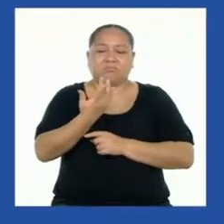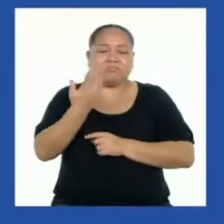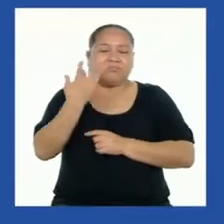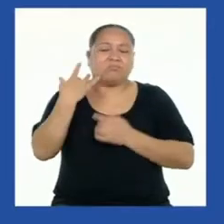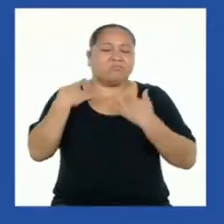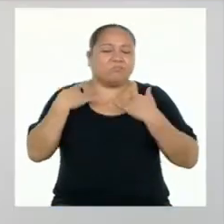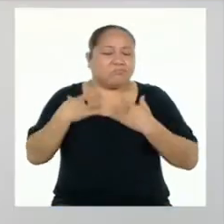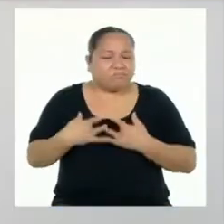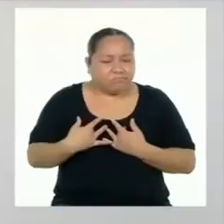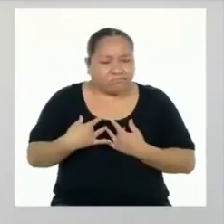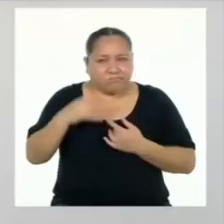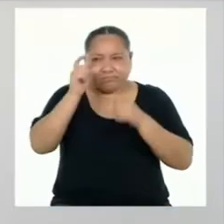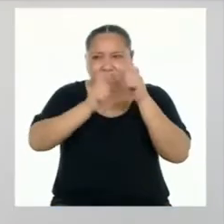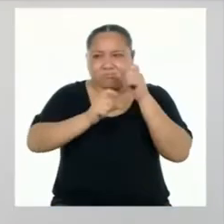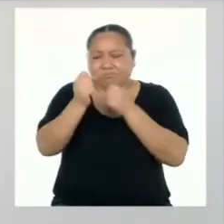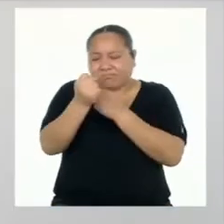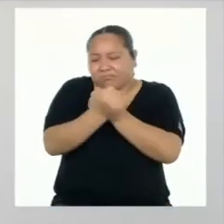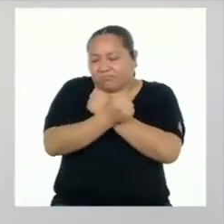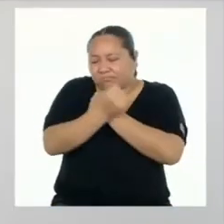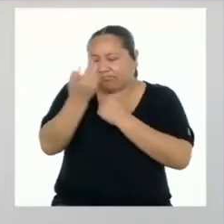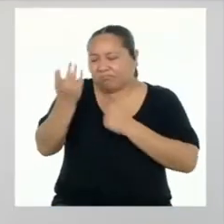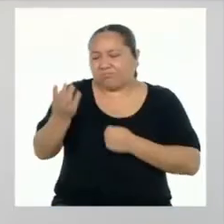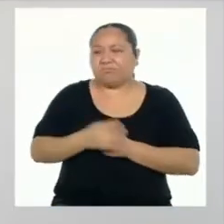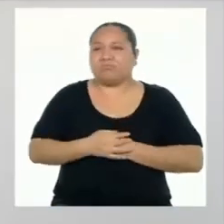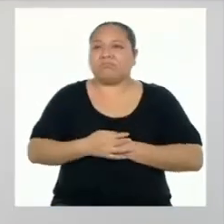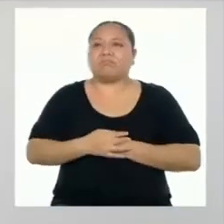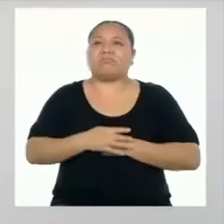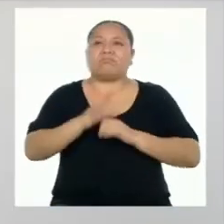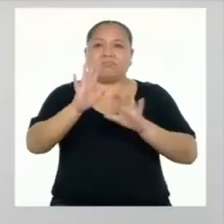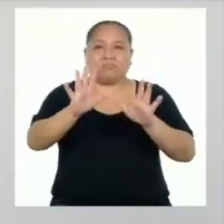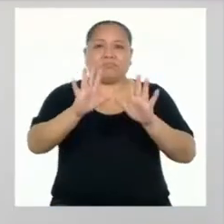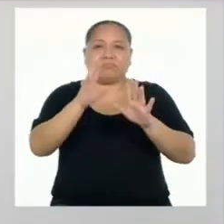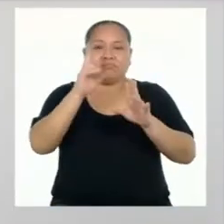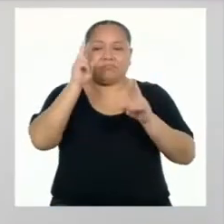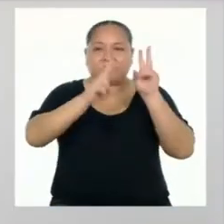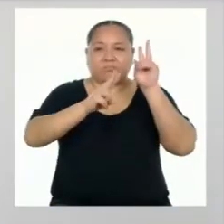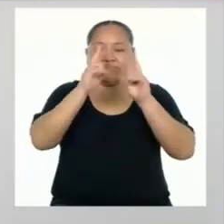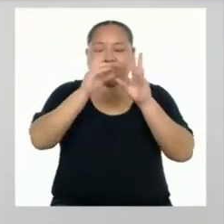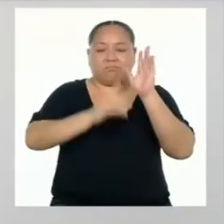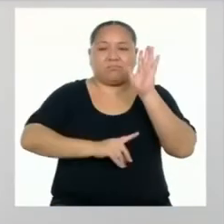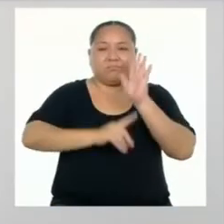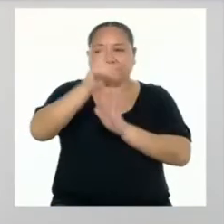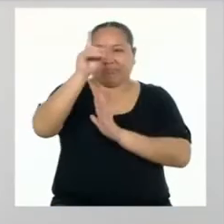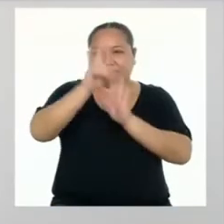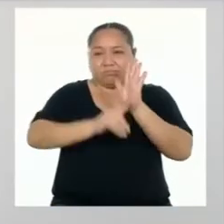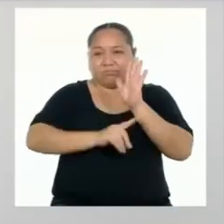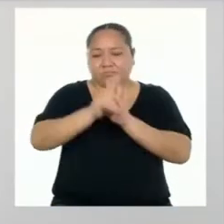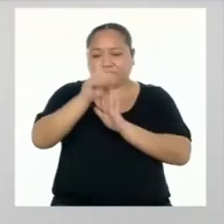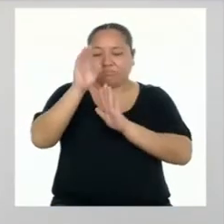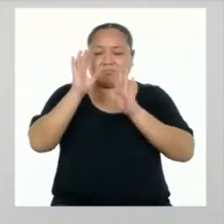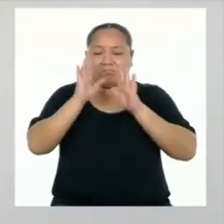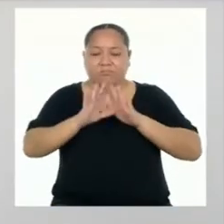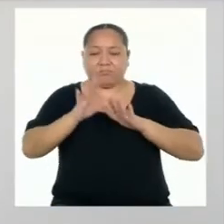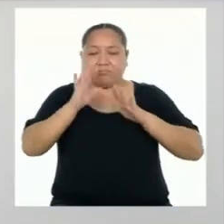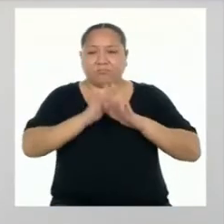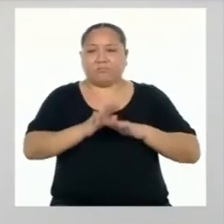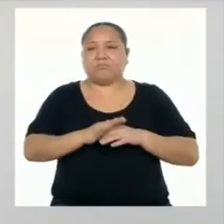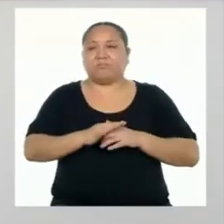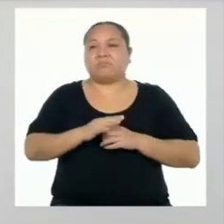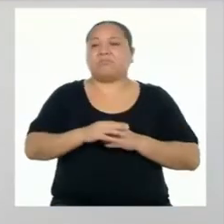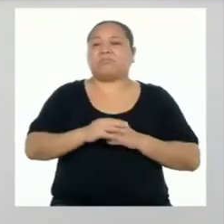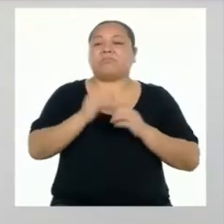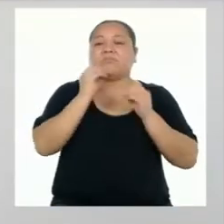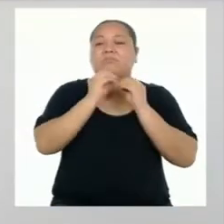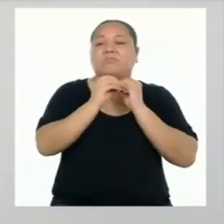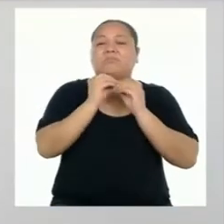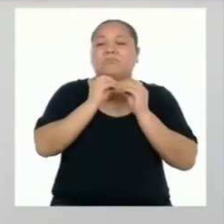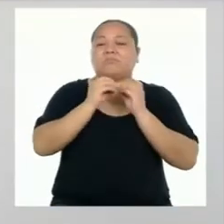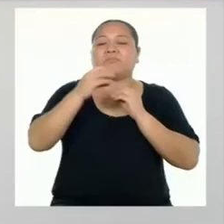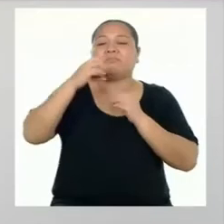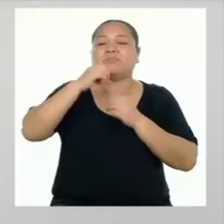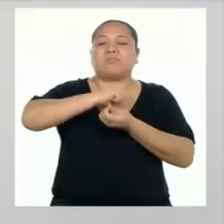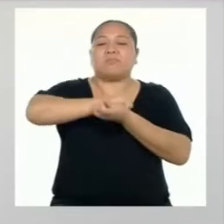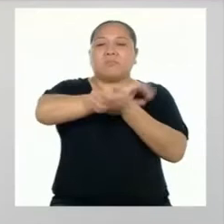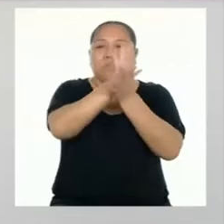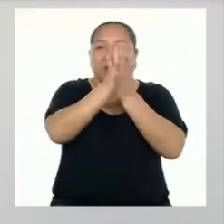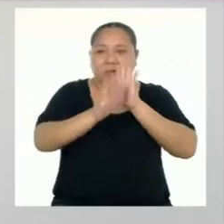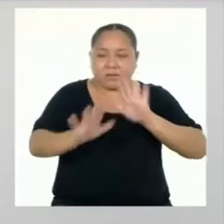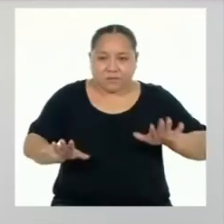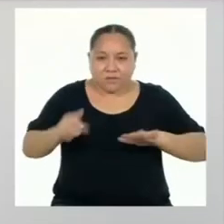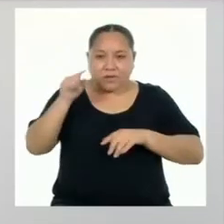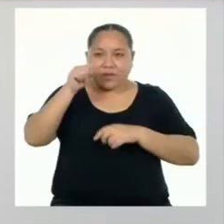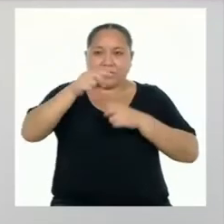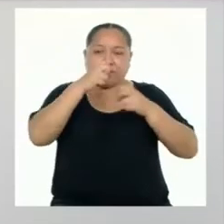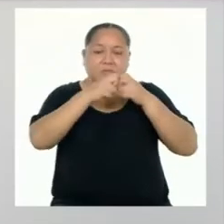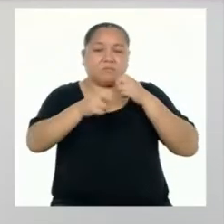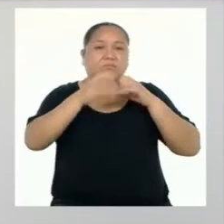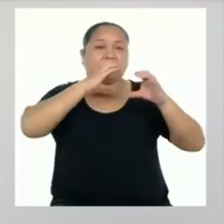quiero. Vamos a desarrollar estrategias de resolución pacífica de estos conflictos.